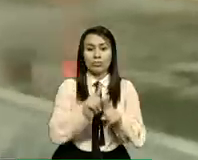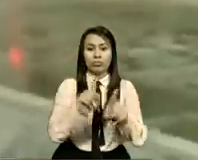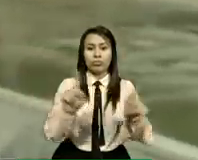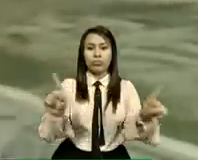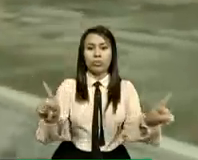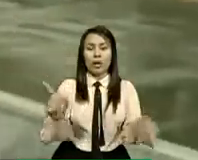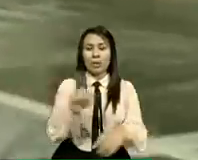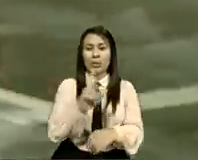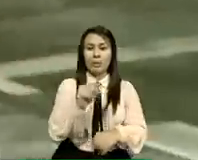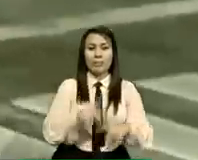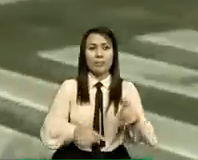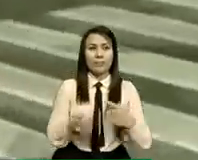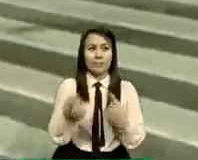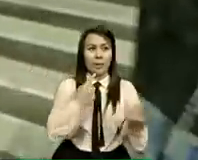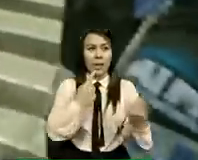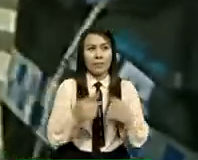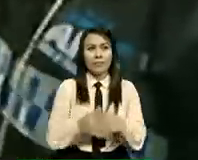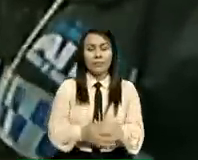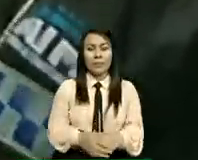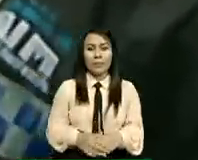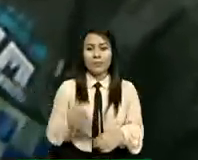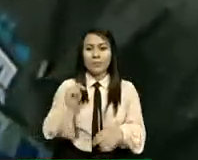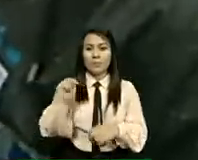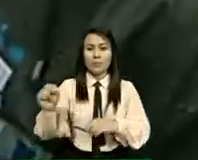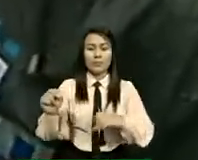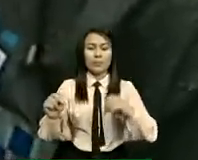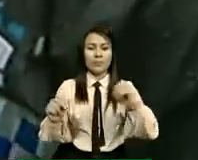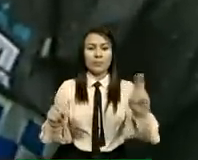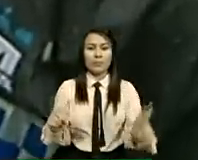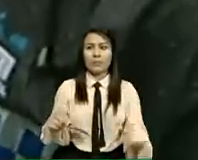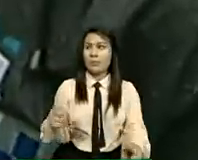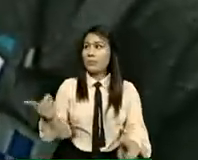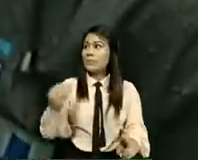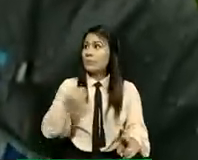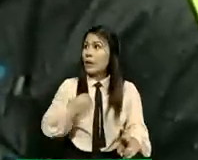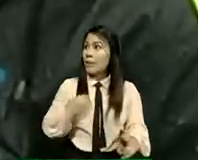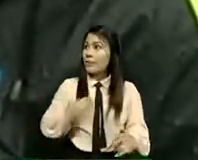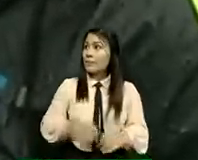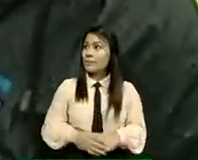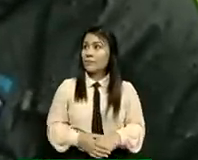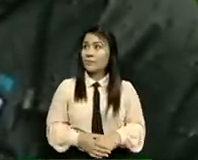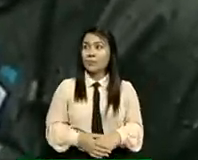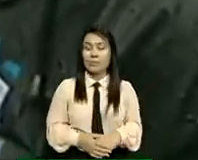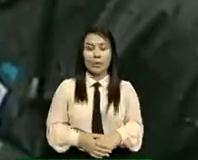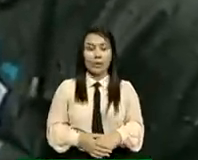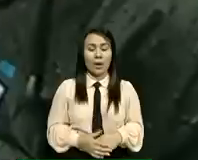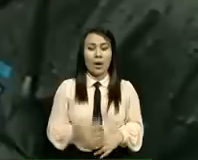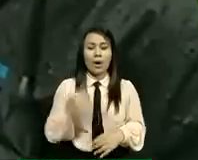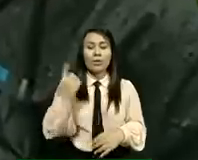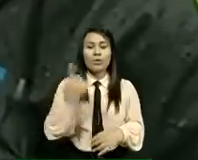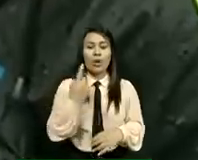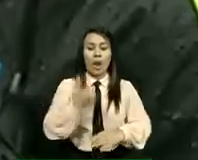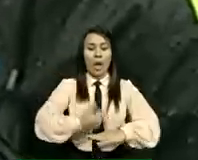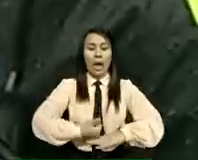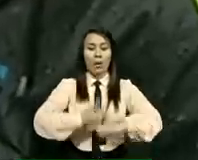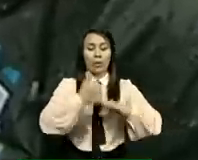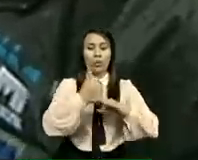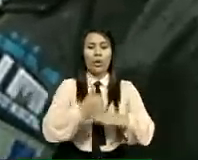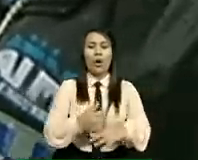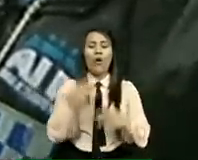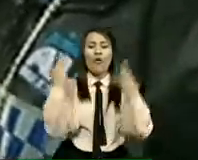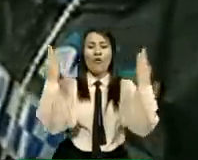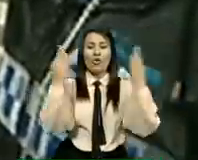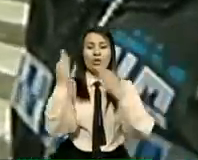pueden circular de norte a sur por la calle Pedro Moncayo. Solo nos ha autorizado la Fundación Metrovía